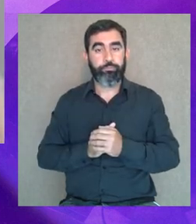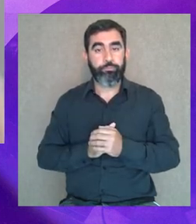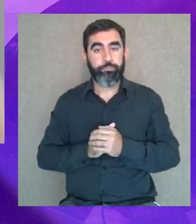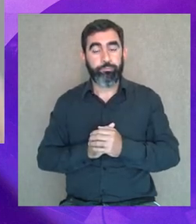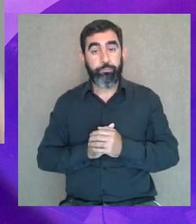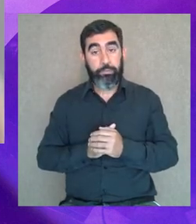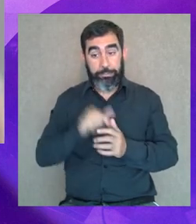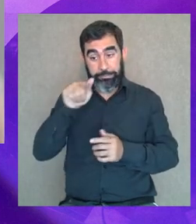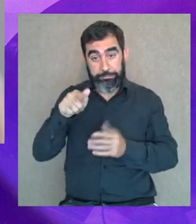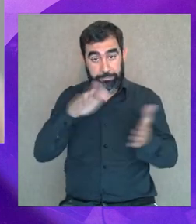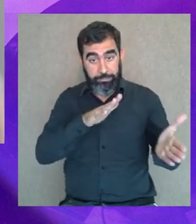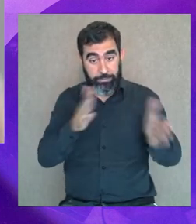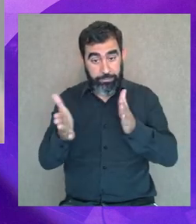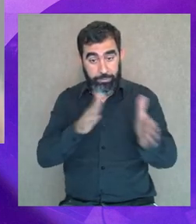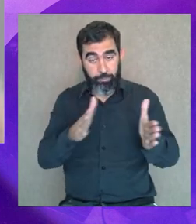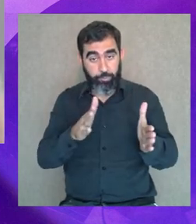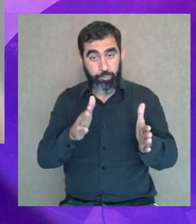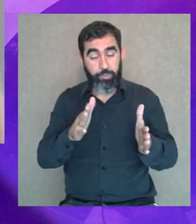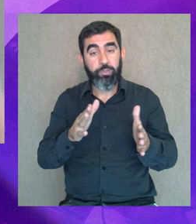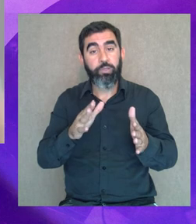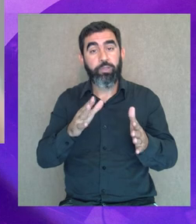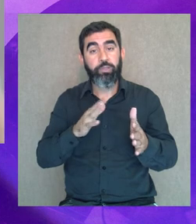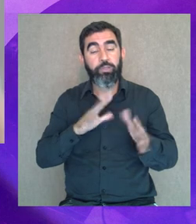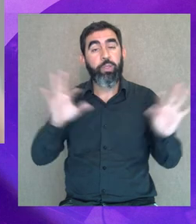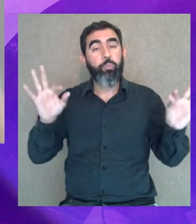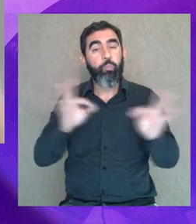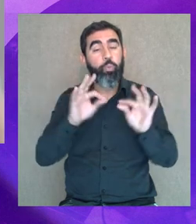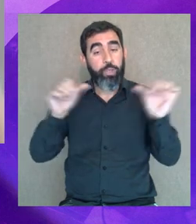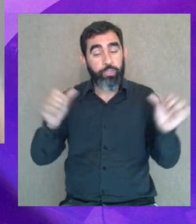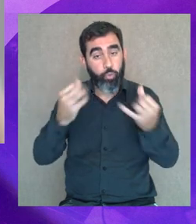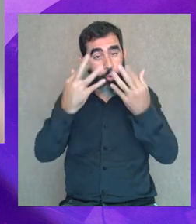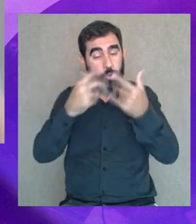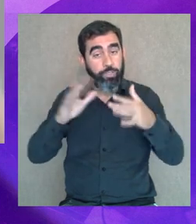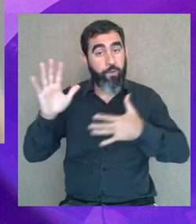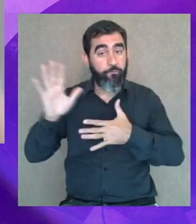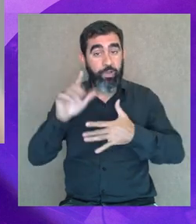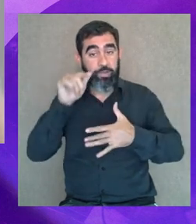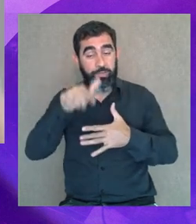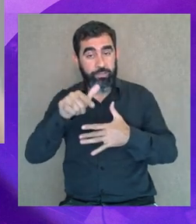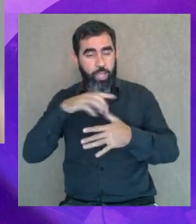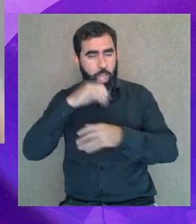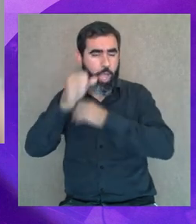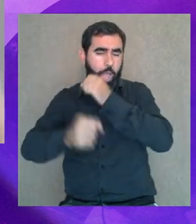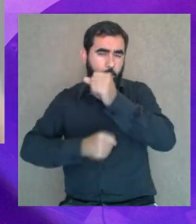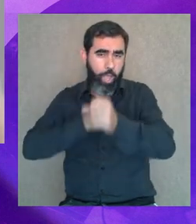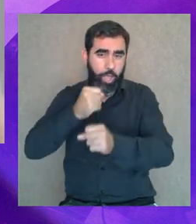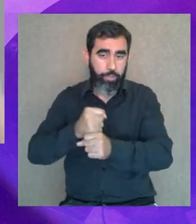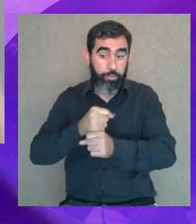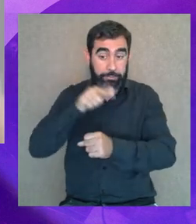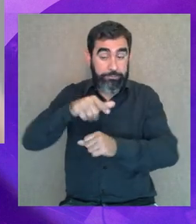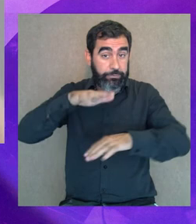y en esa época si bien era una coreografía de mauricio es una cuerda pierna wild que ya tiene sus años